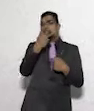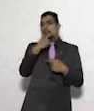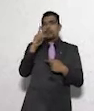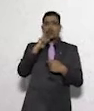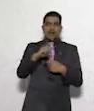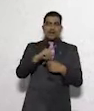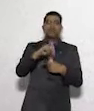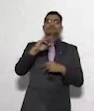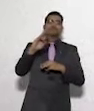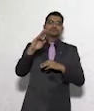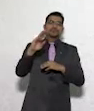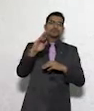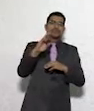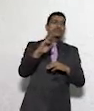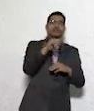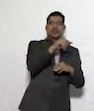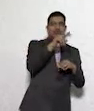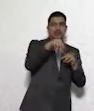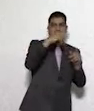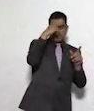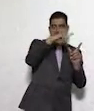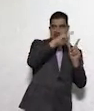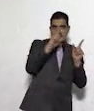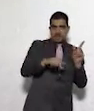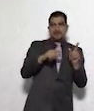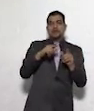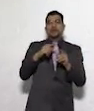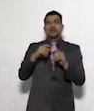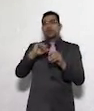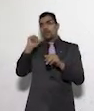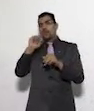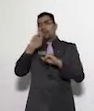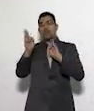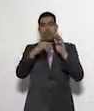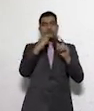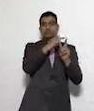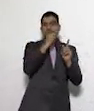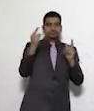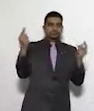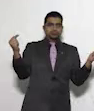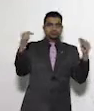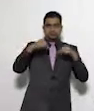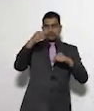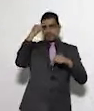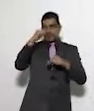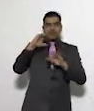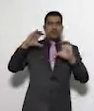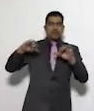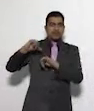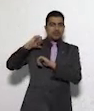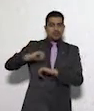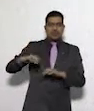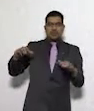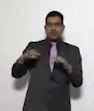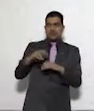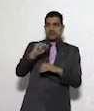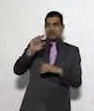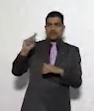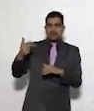y extranjeros, dio pie a ese documento que comentaba el señor presidente de la Comisión,